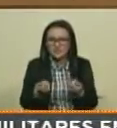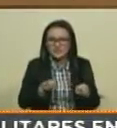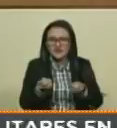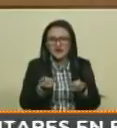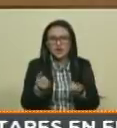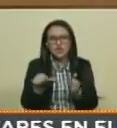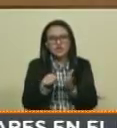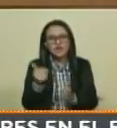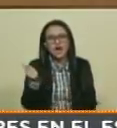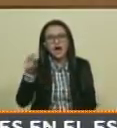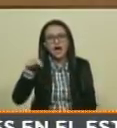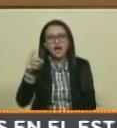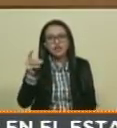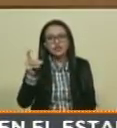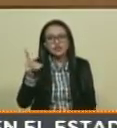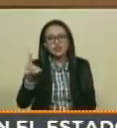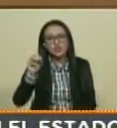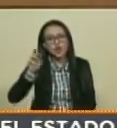grandes